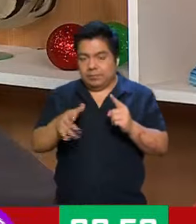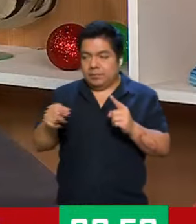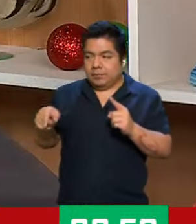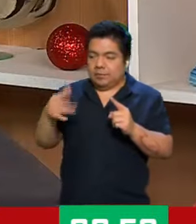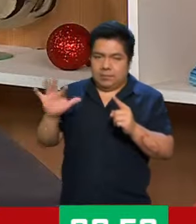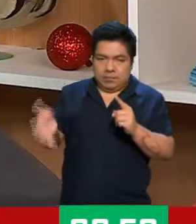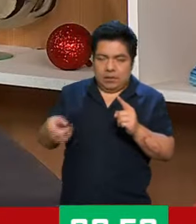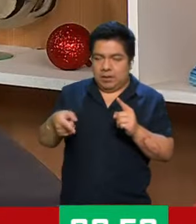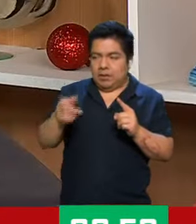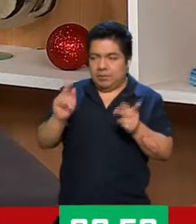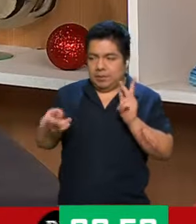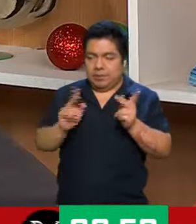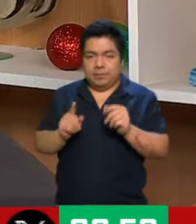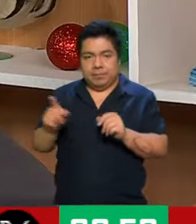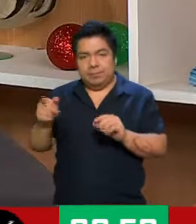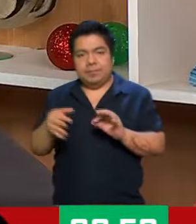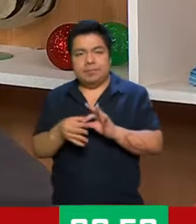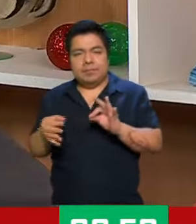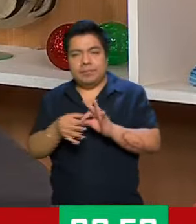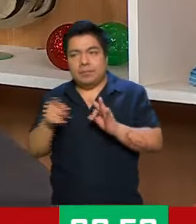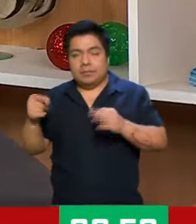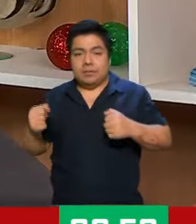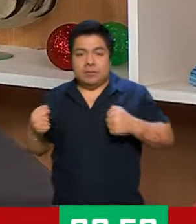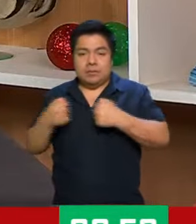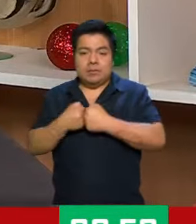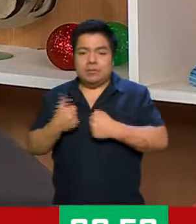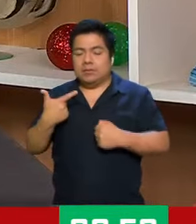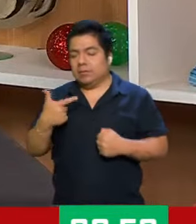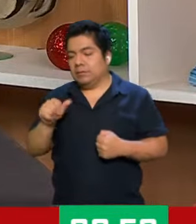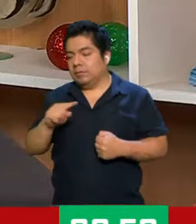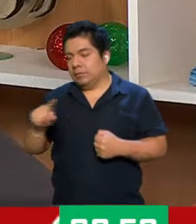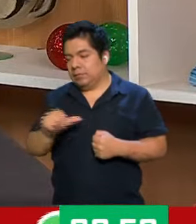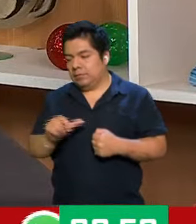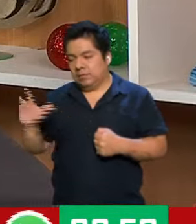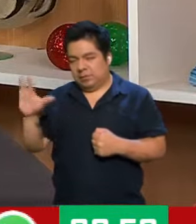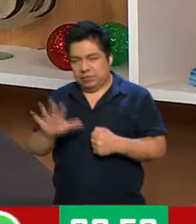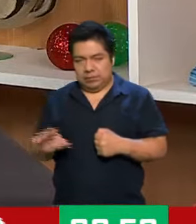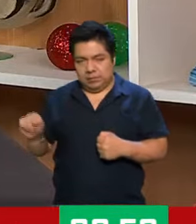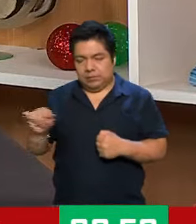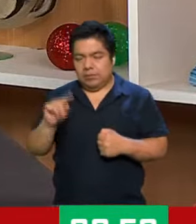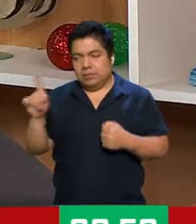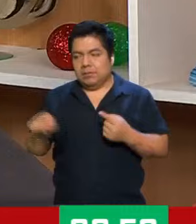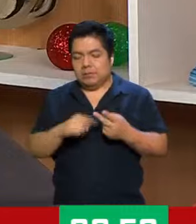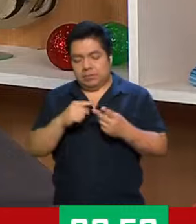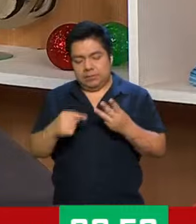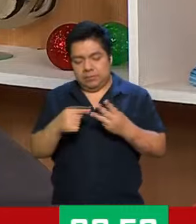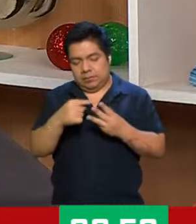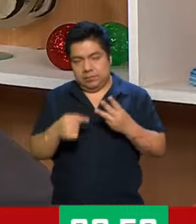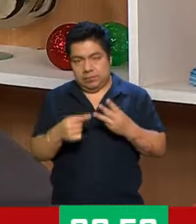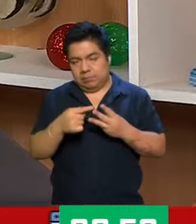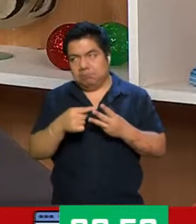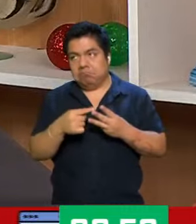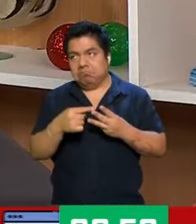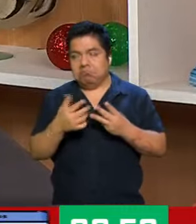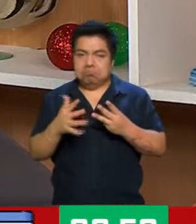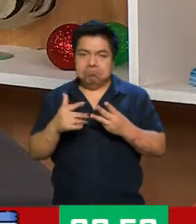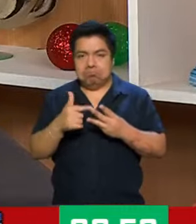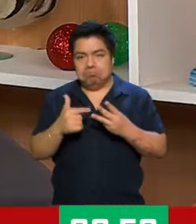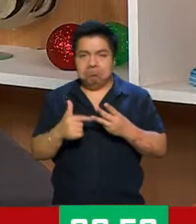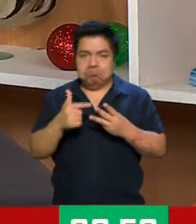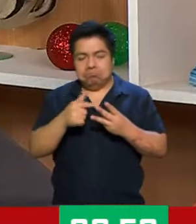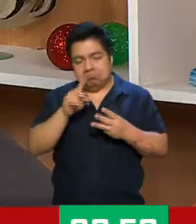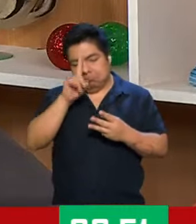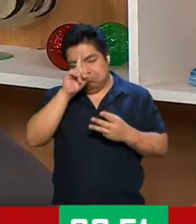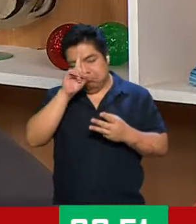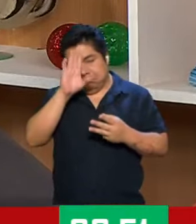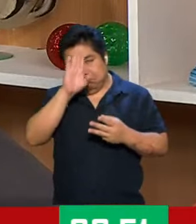terrible realidad de lo que está pasando en Gaza, la guerra en el Medio Oriente. Y luego traía dos, digamos, notas o